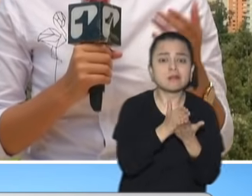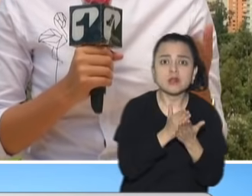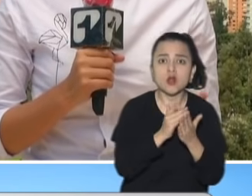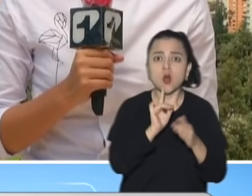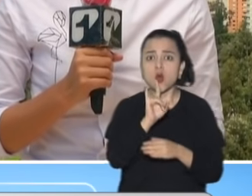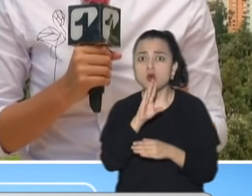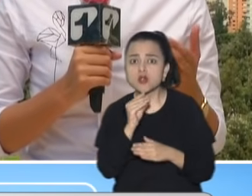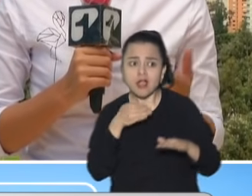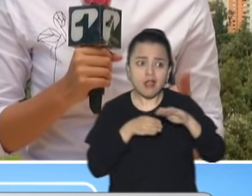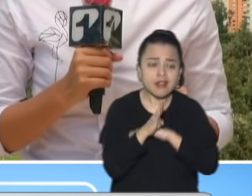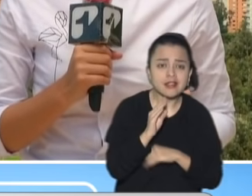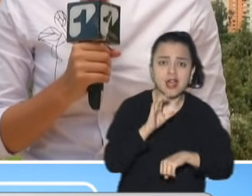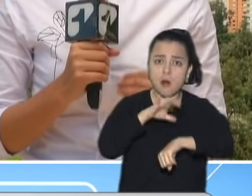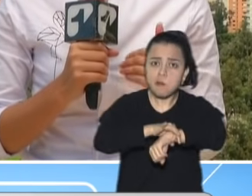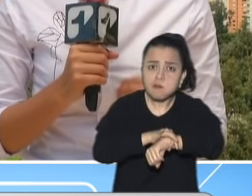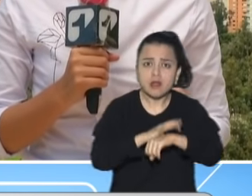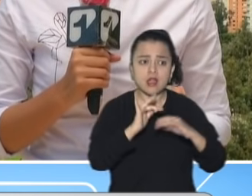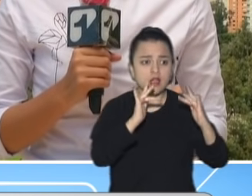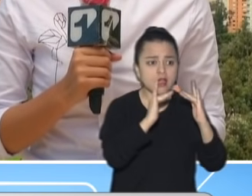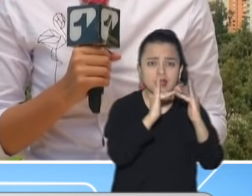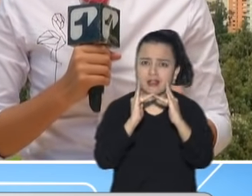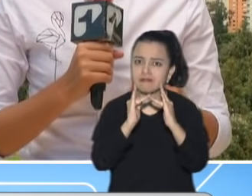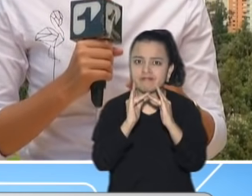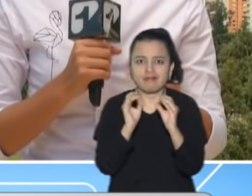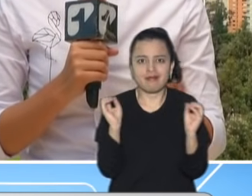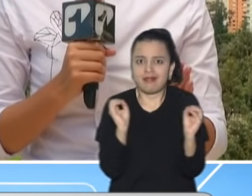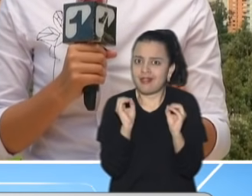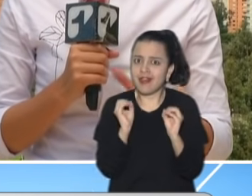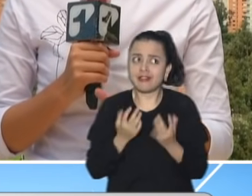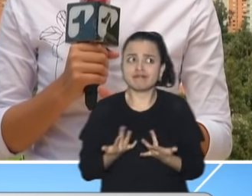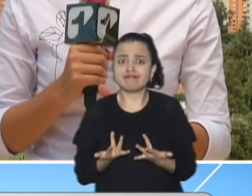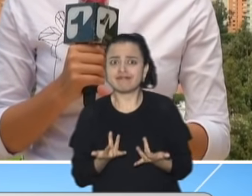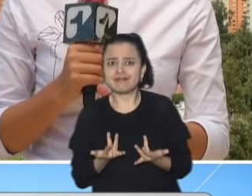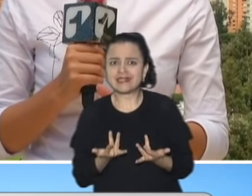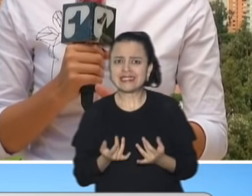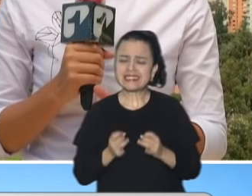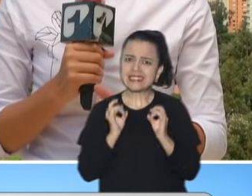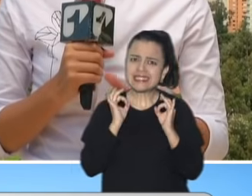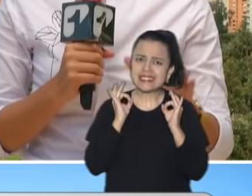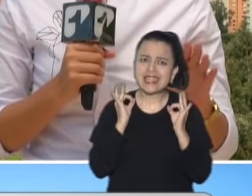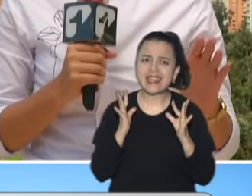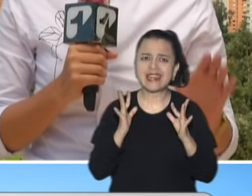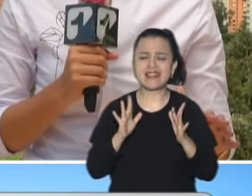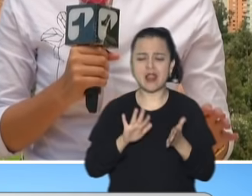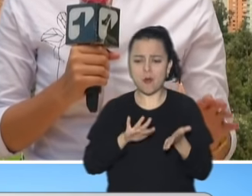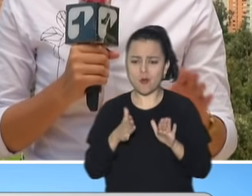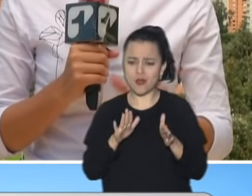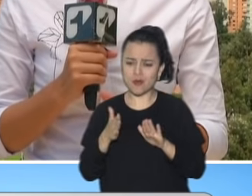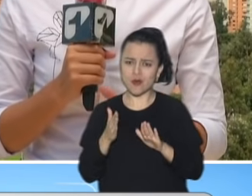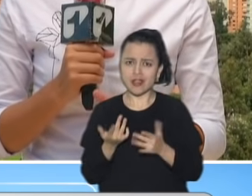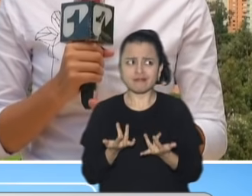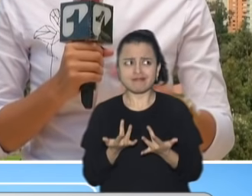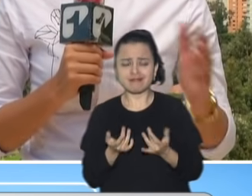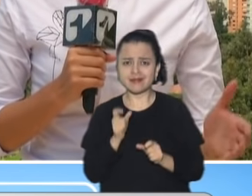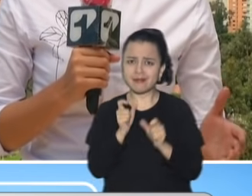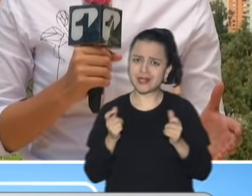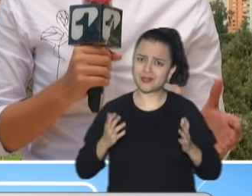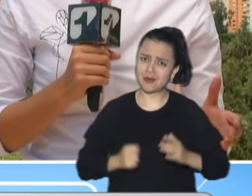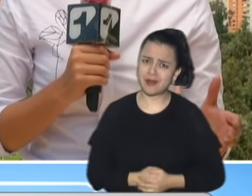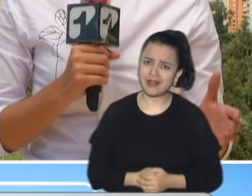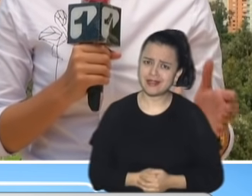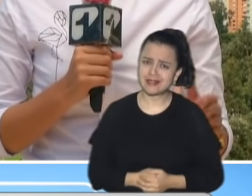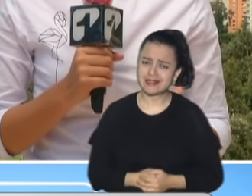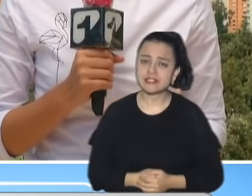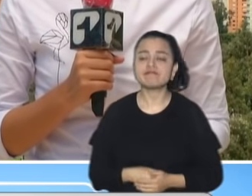UCI, aunque así lo hubieran necesitado. Según datos que nos entrega desde el Consejo y también datos